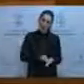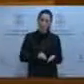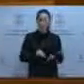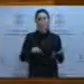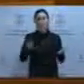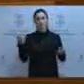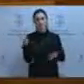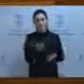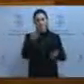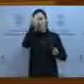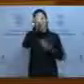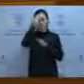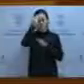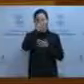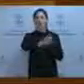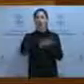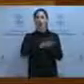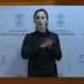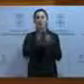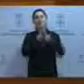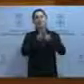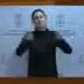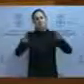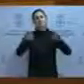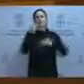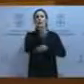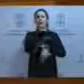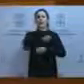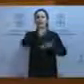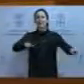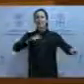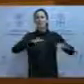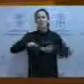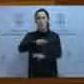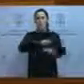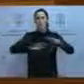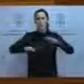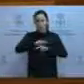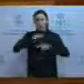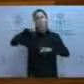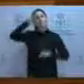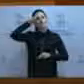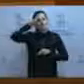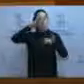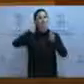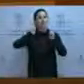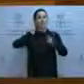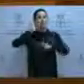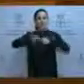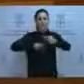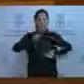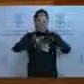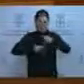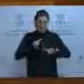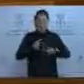retomar un tema que está en la calle, que preocupa a las familias y que entendemos que